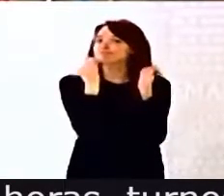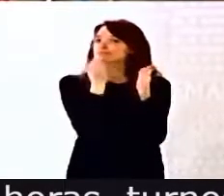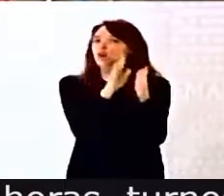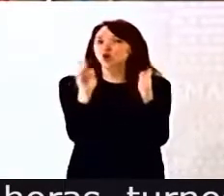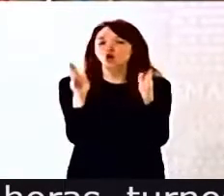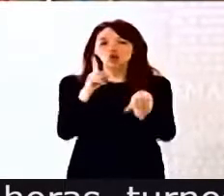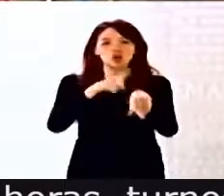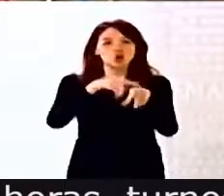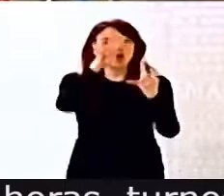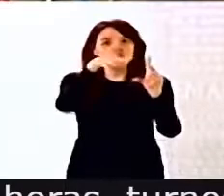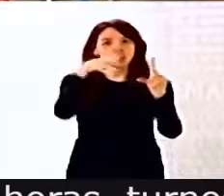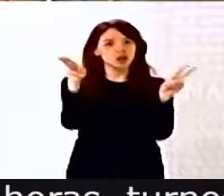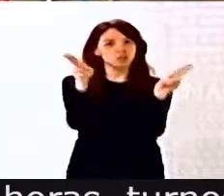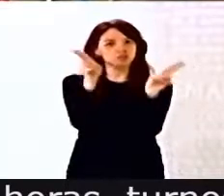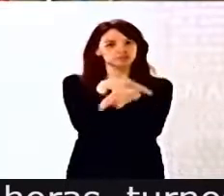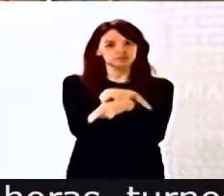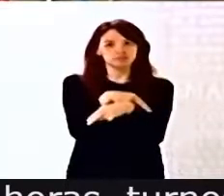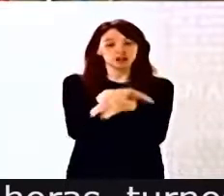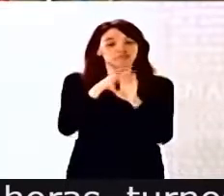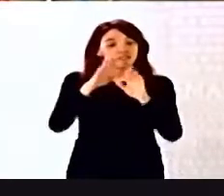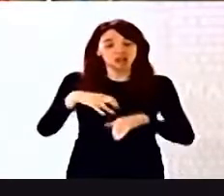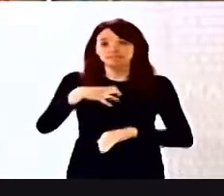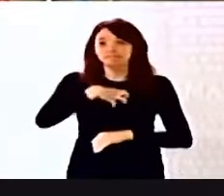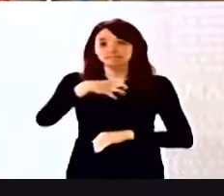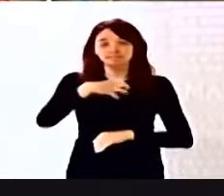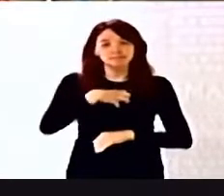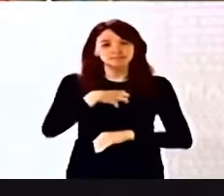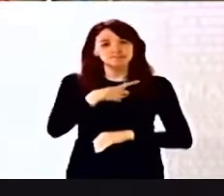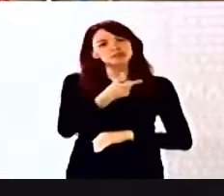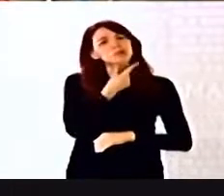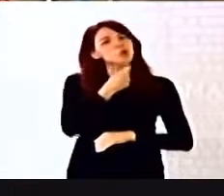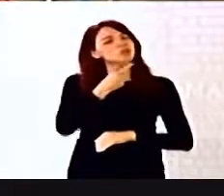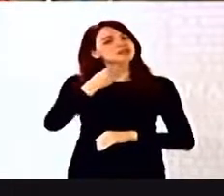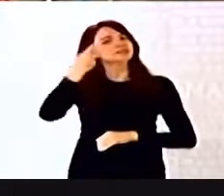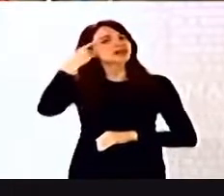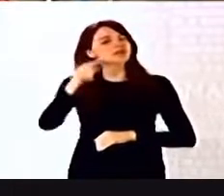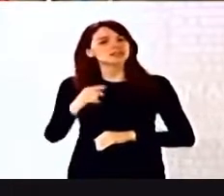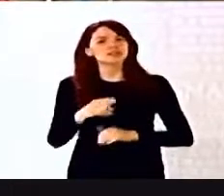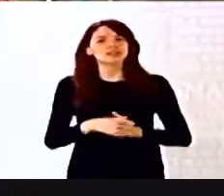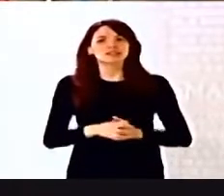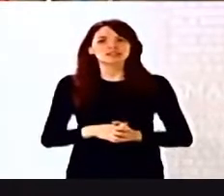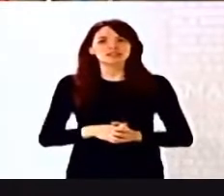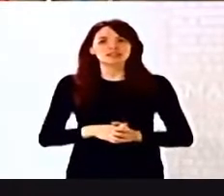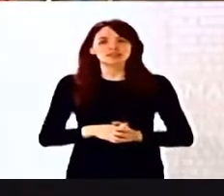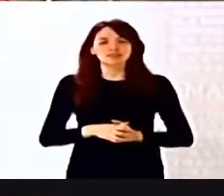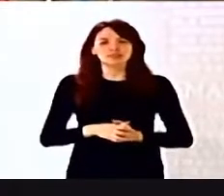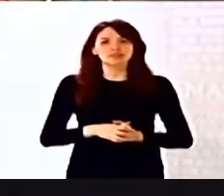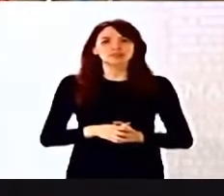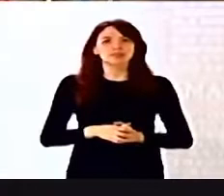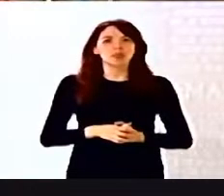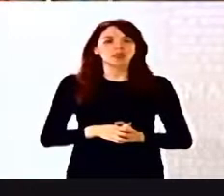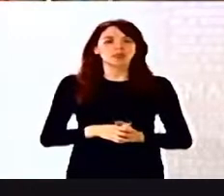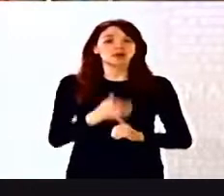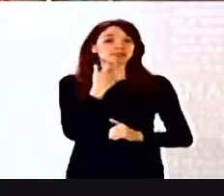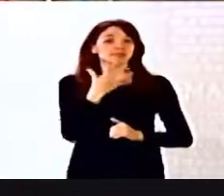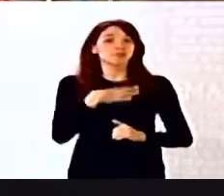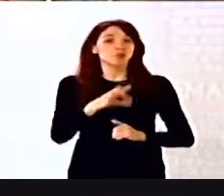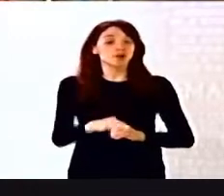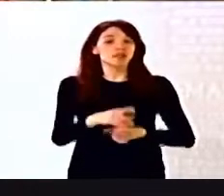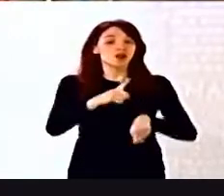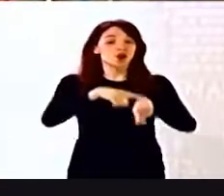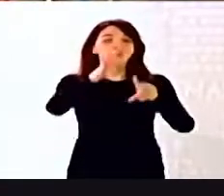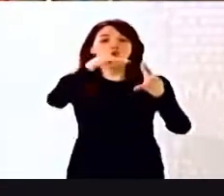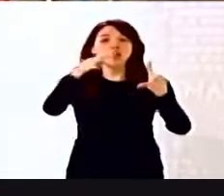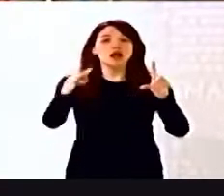no será así y solamente afectará la salida de los niños. Me gustaría saber si nos puede adelantar, nos puede adelantar esas franjas,